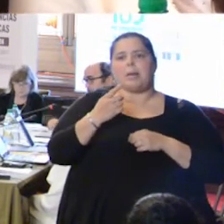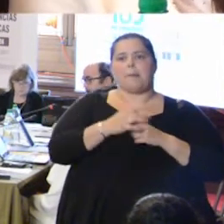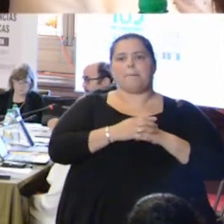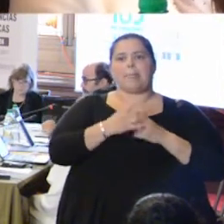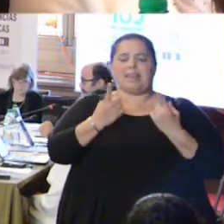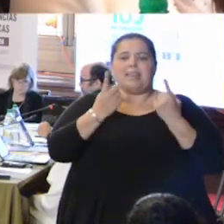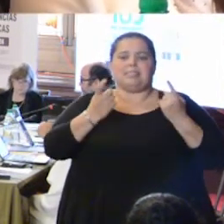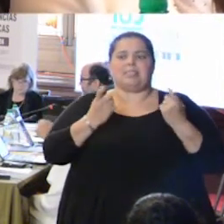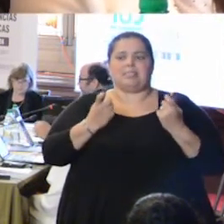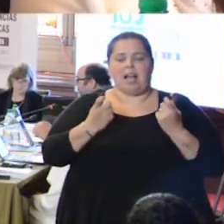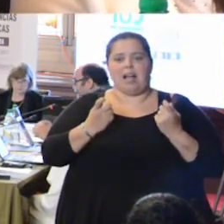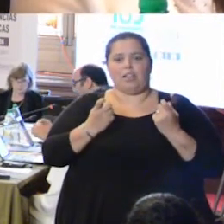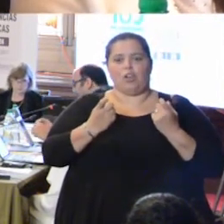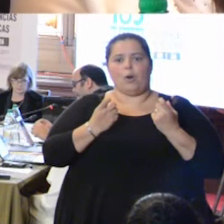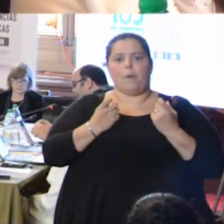necesario